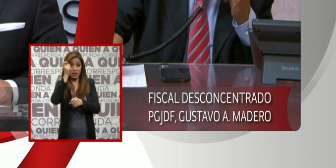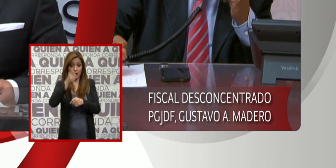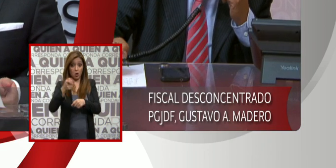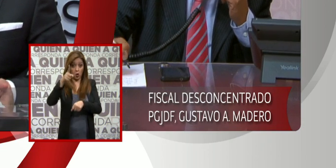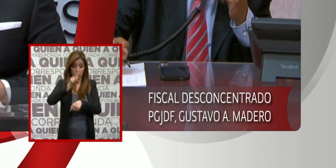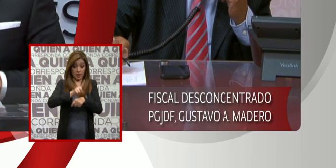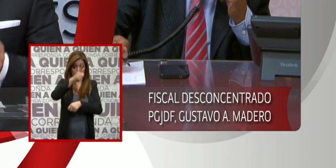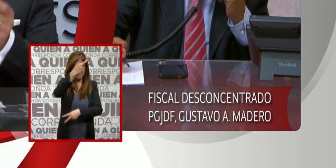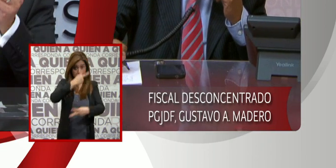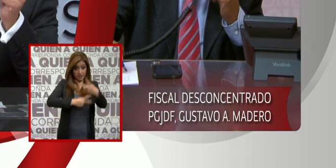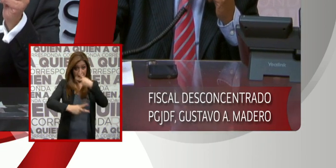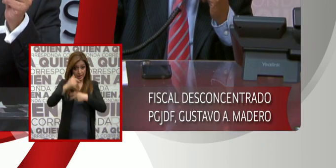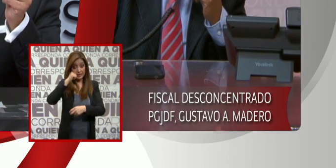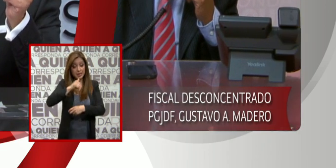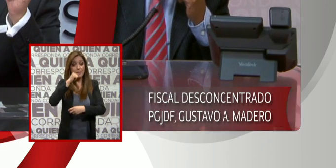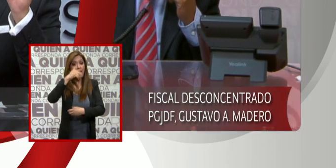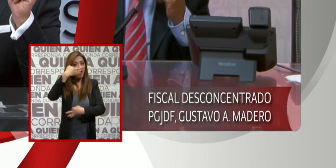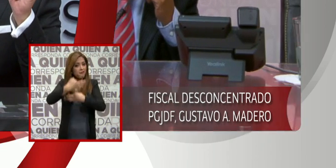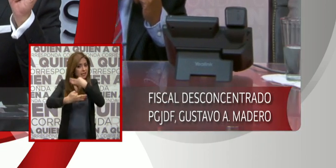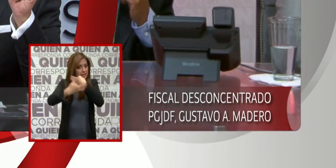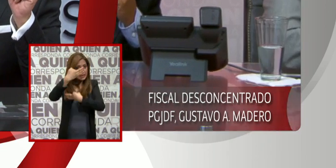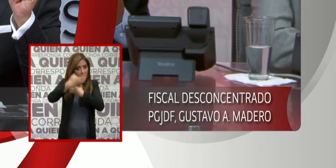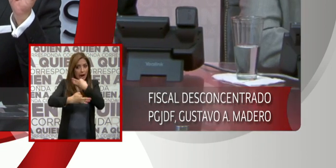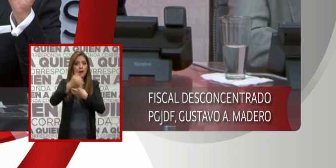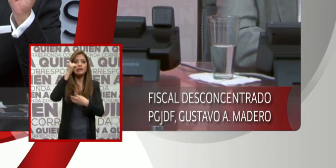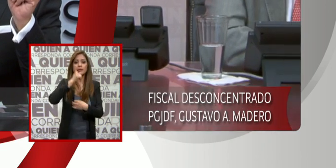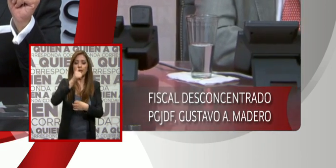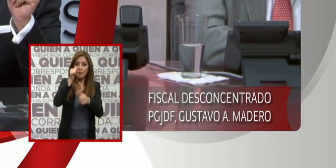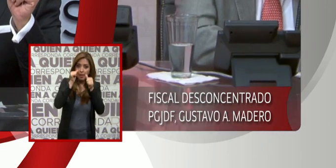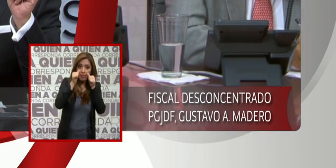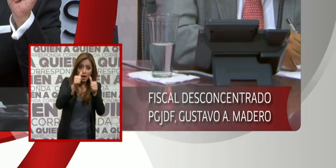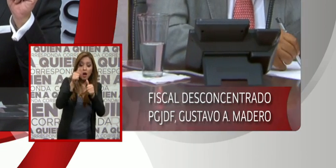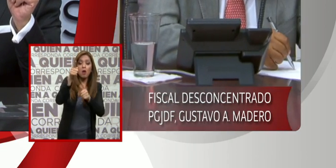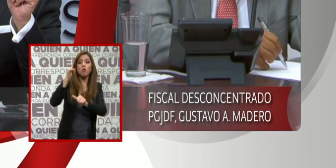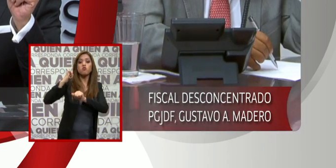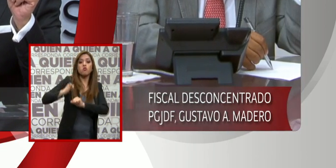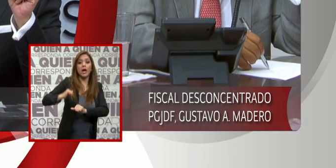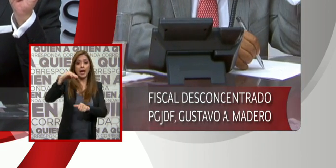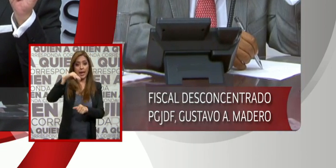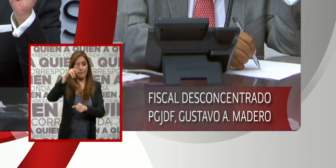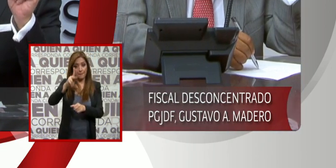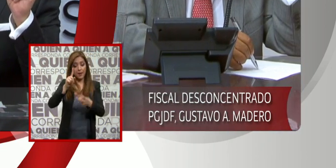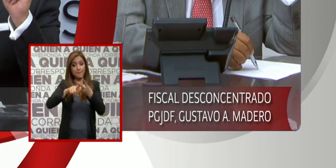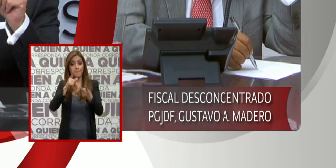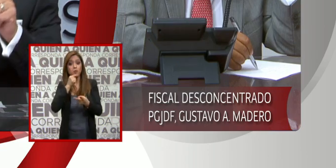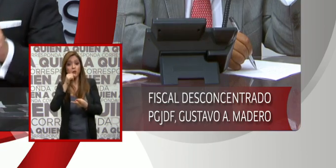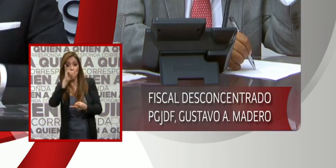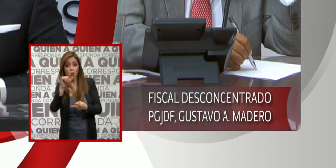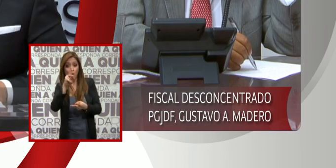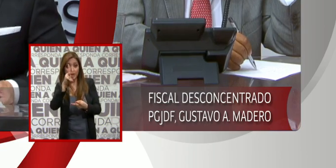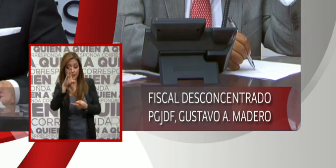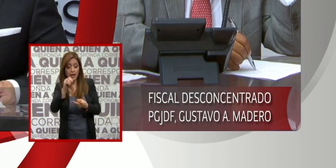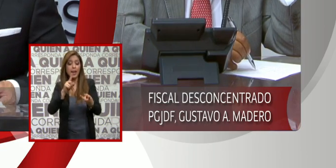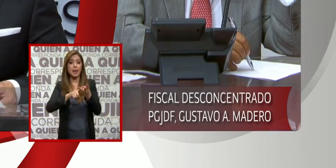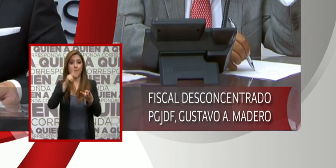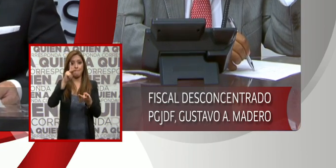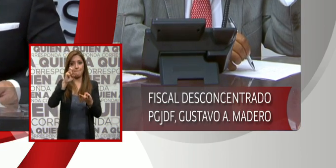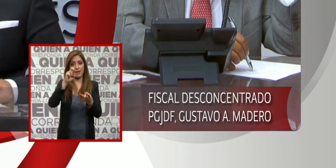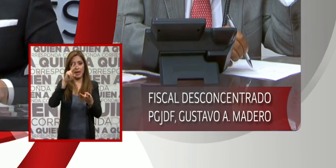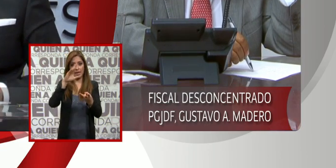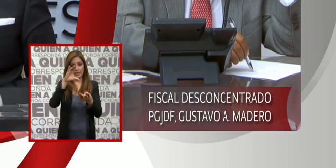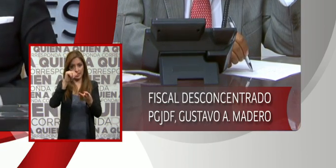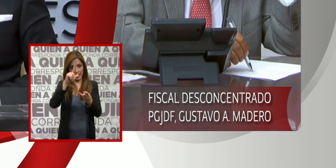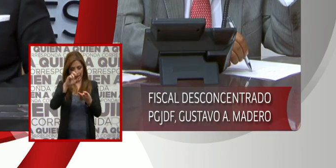hoy el fiscal que nos acompaña, bajo sus órdenes está los ministerios públicos, policía judicial y servicios periciales.